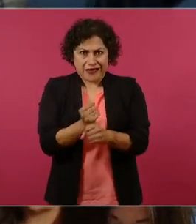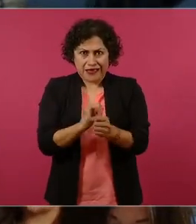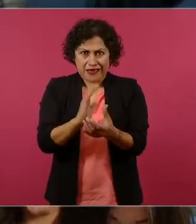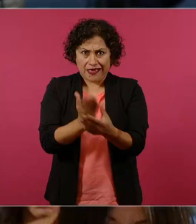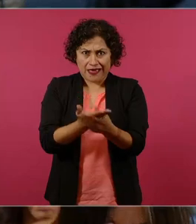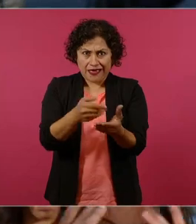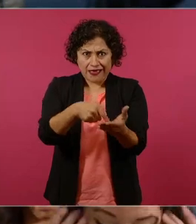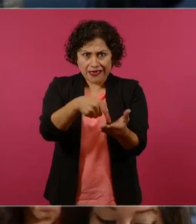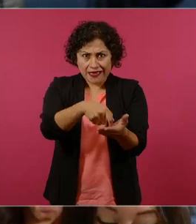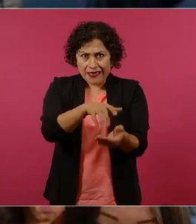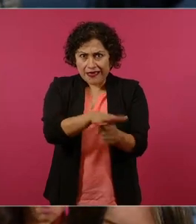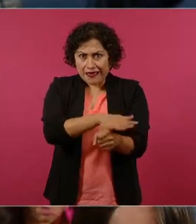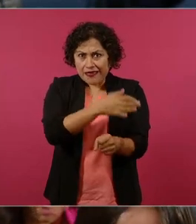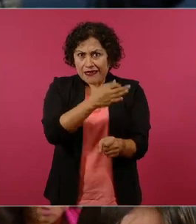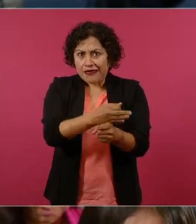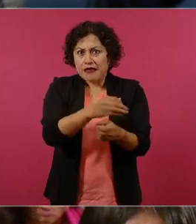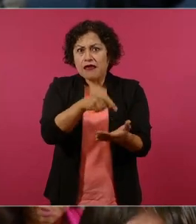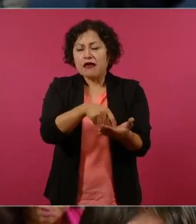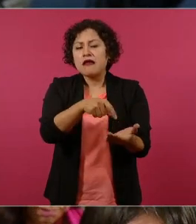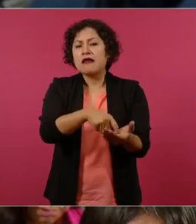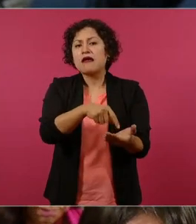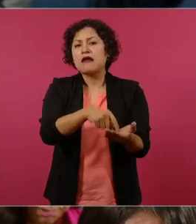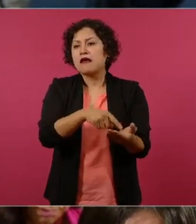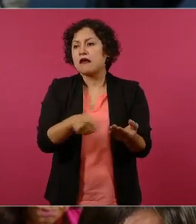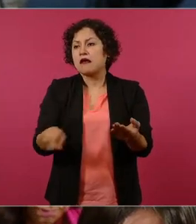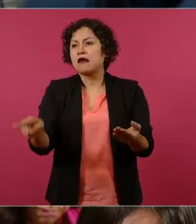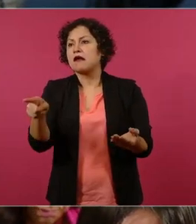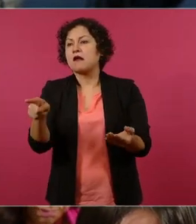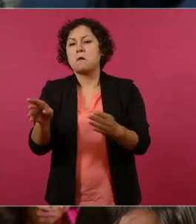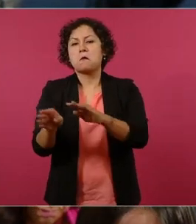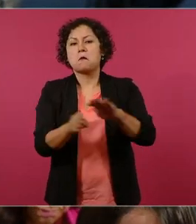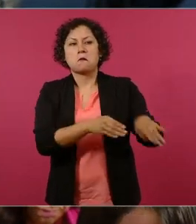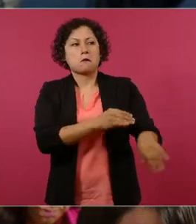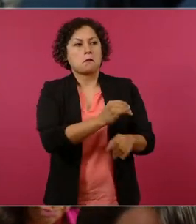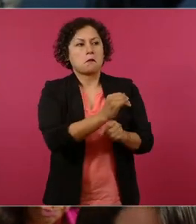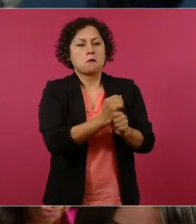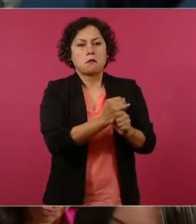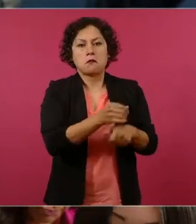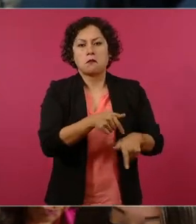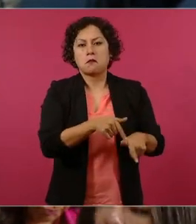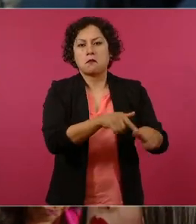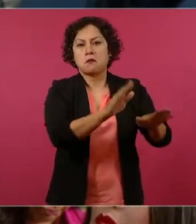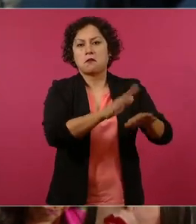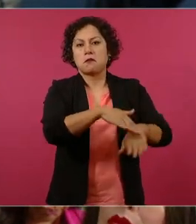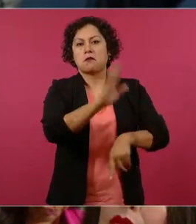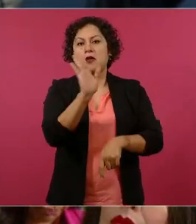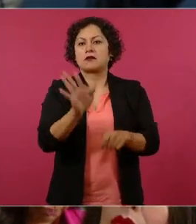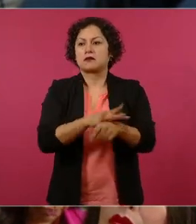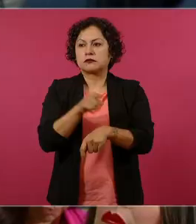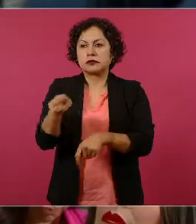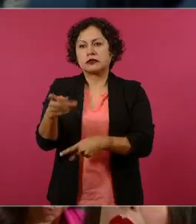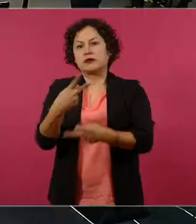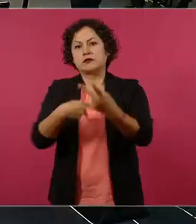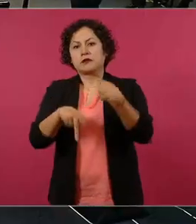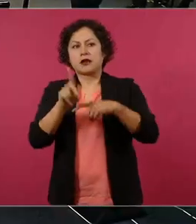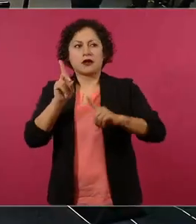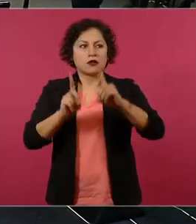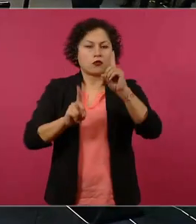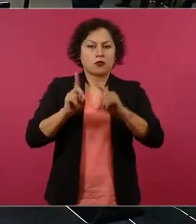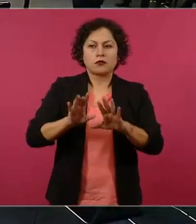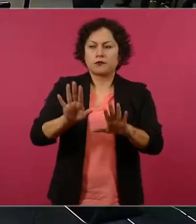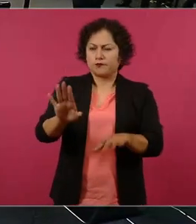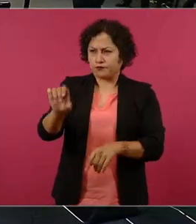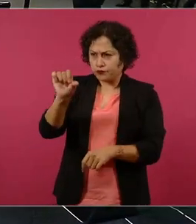la difieren Y entonces generan esta incertidumbre y sobre todo este el miedo que hay en las periodistas lo vemos hoy